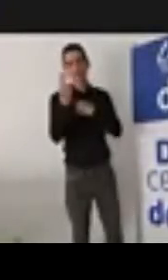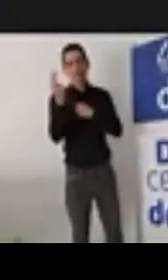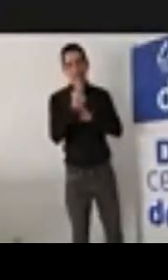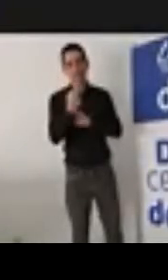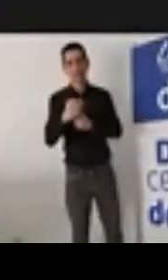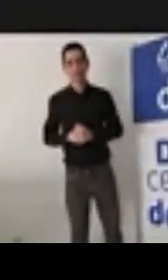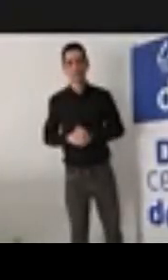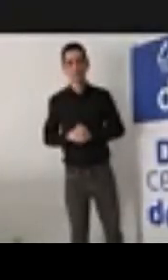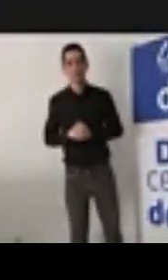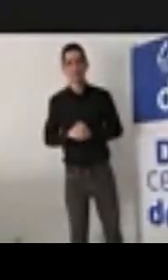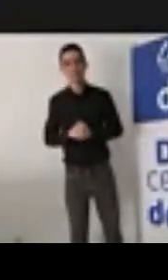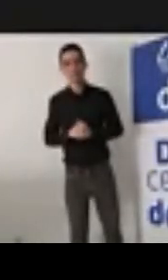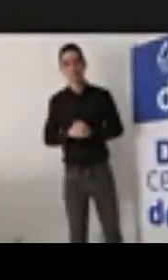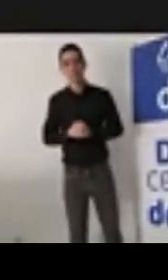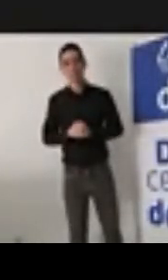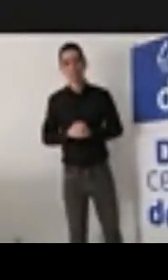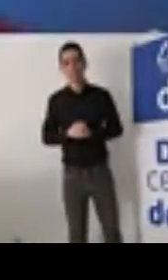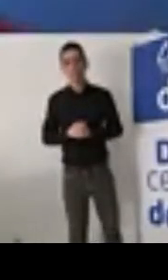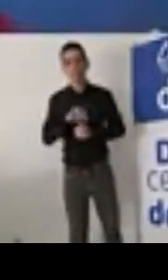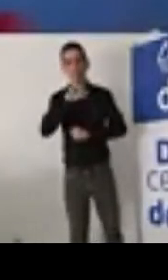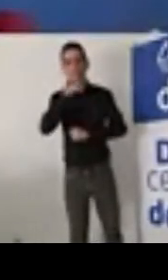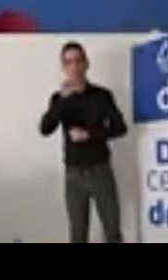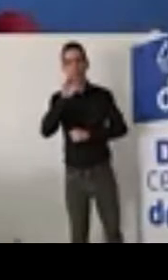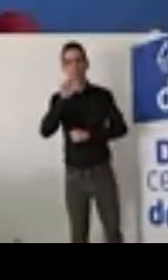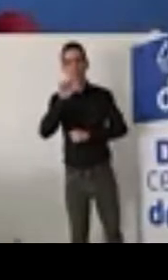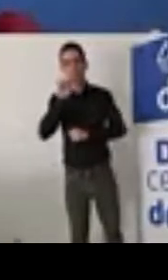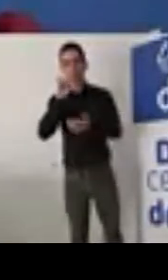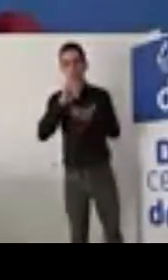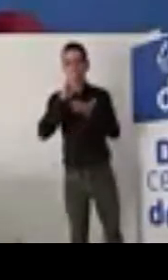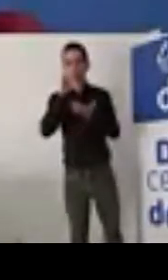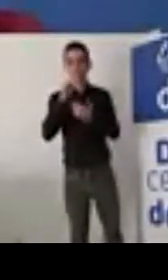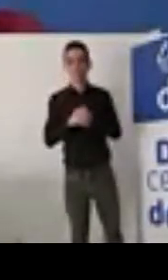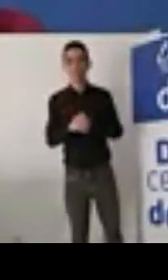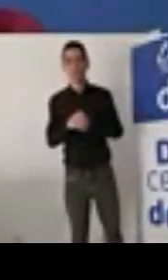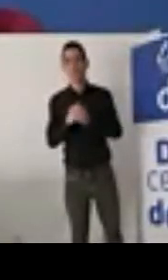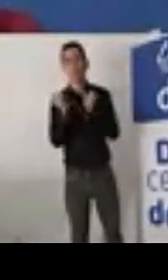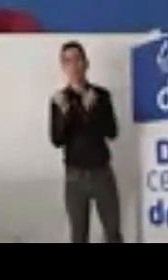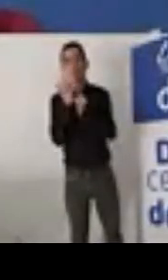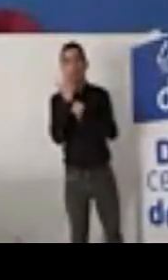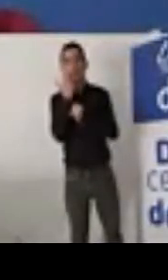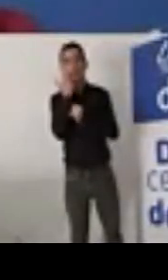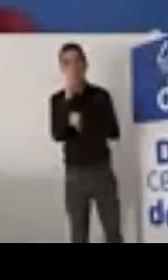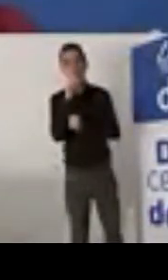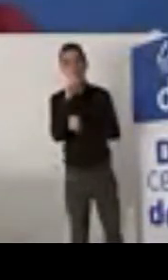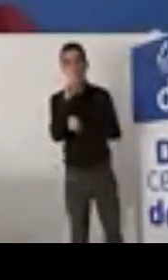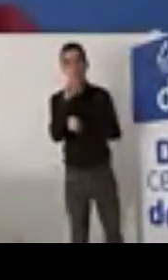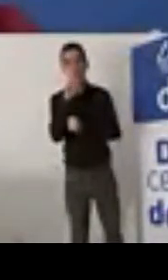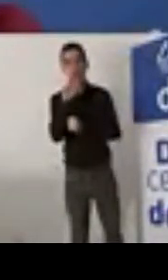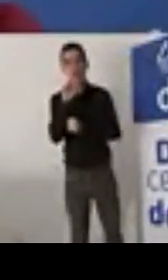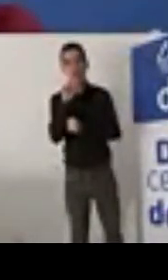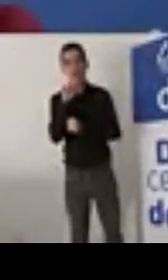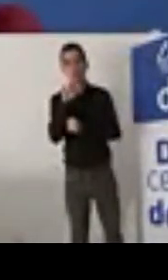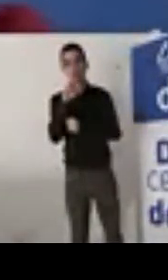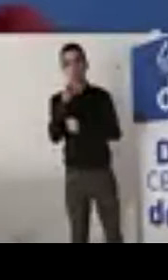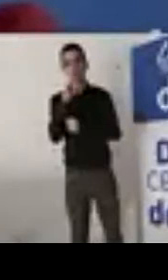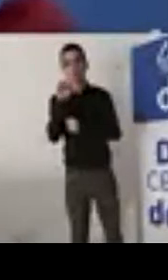Muchas gracias, Julián. Quisiera también ceder el uso de la voz a Dorian Romans, quien también quisiera hacer una participación